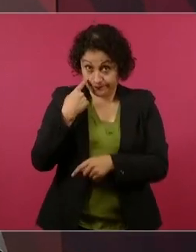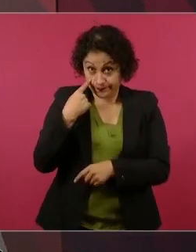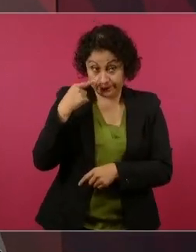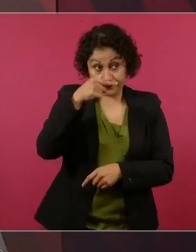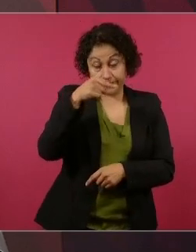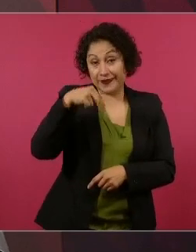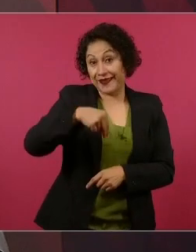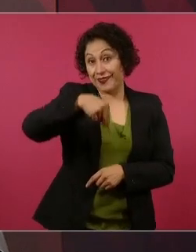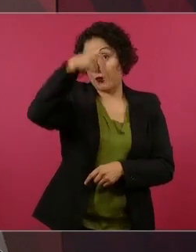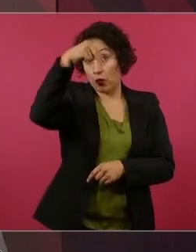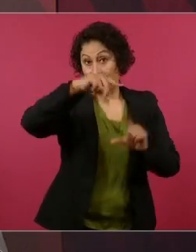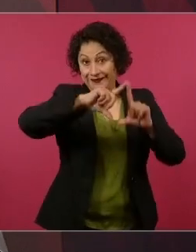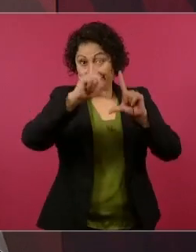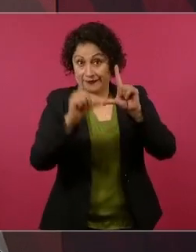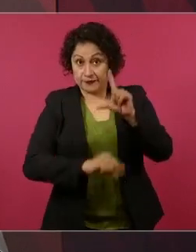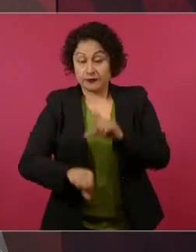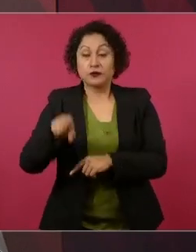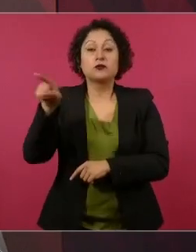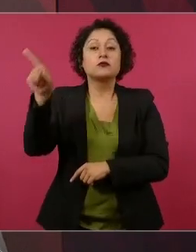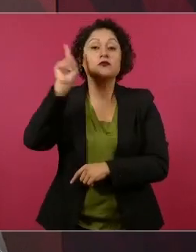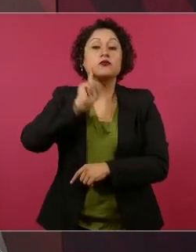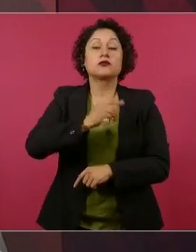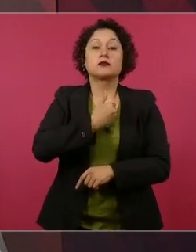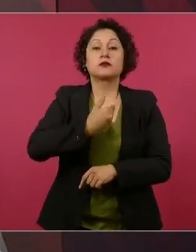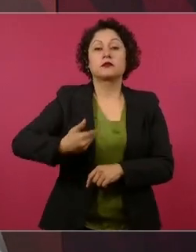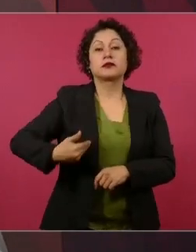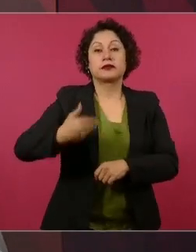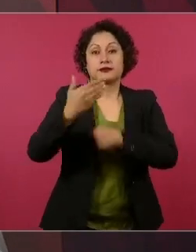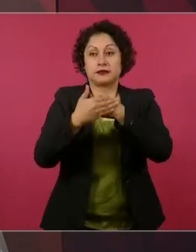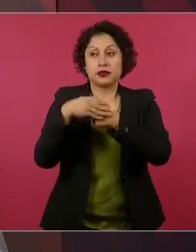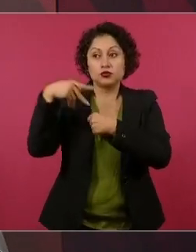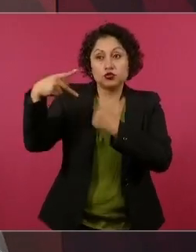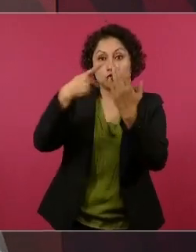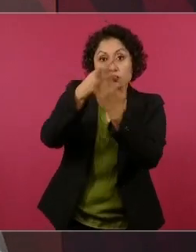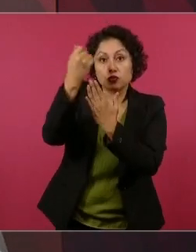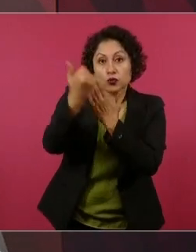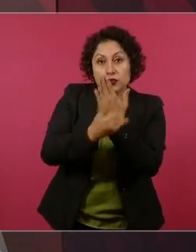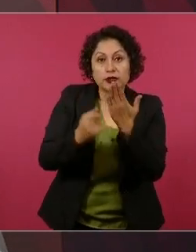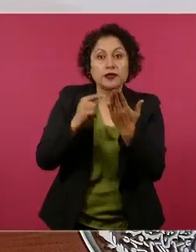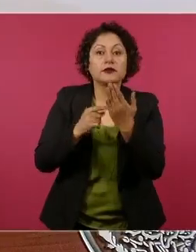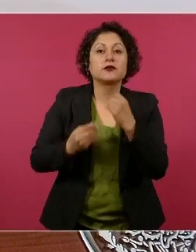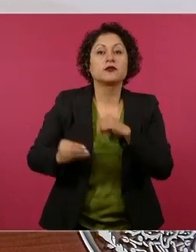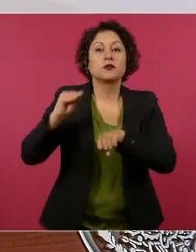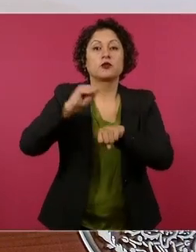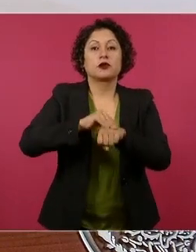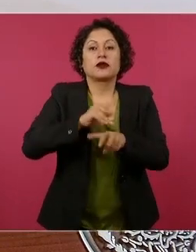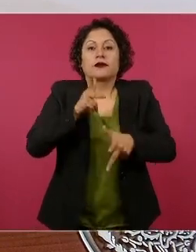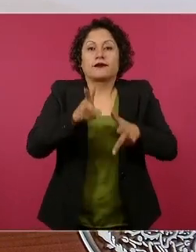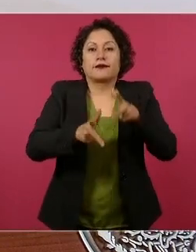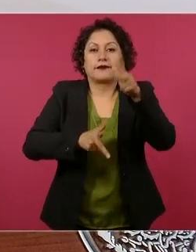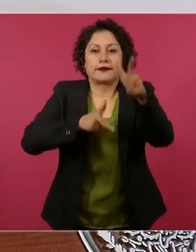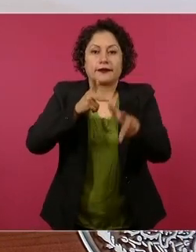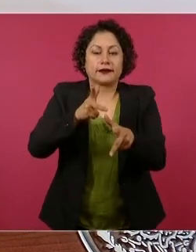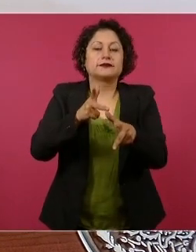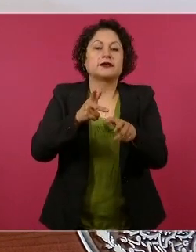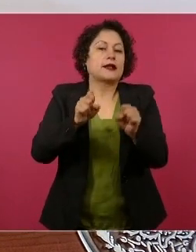está pensando en hacer los trenes de pasajeros para el norte.